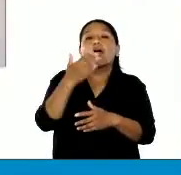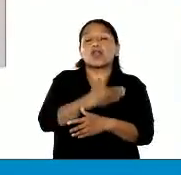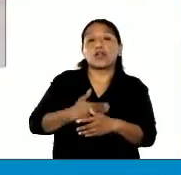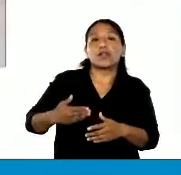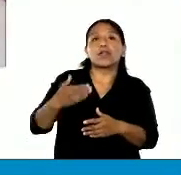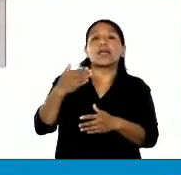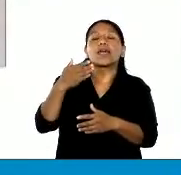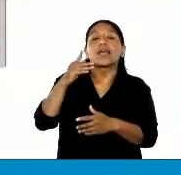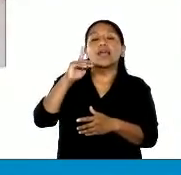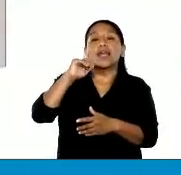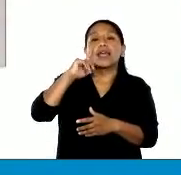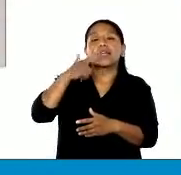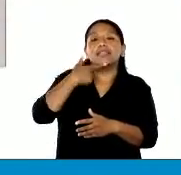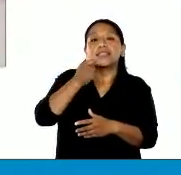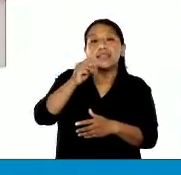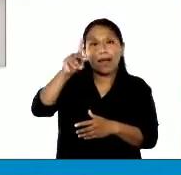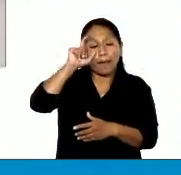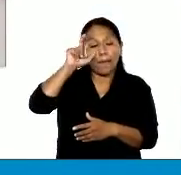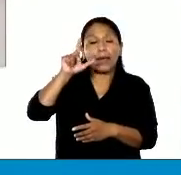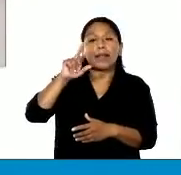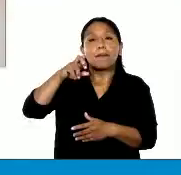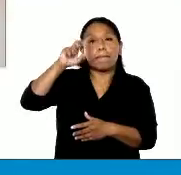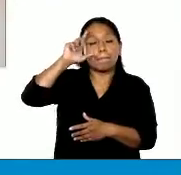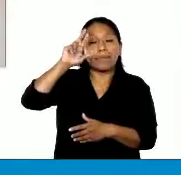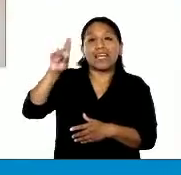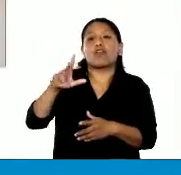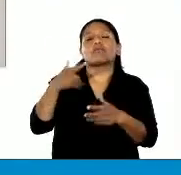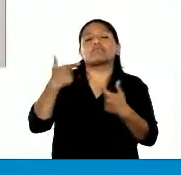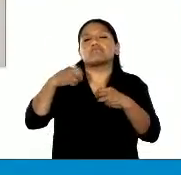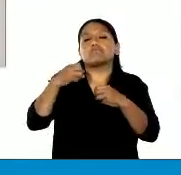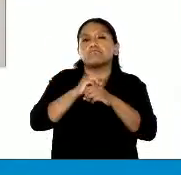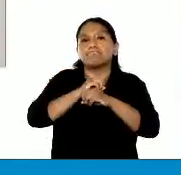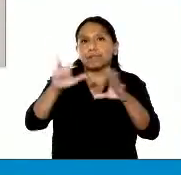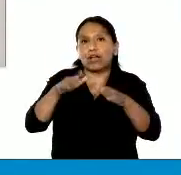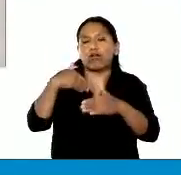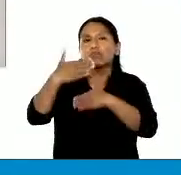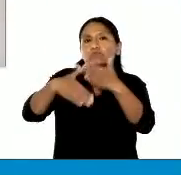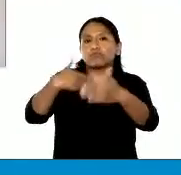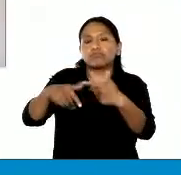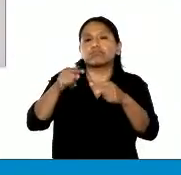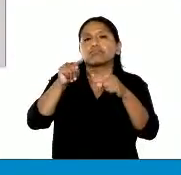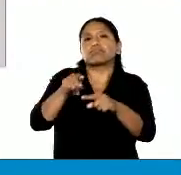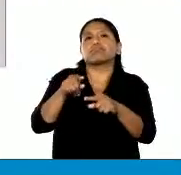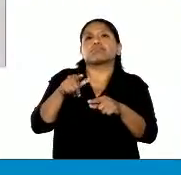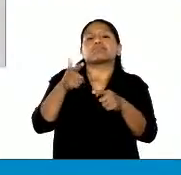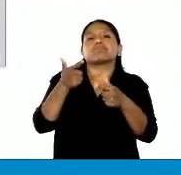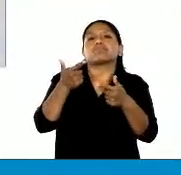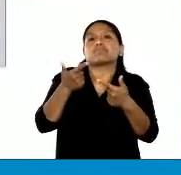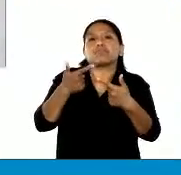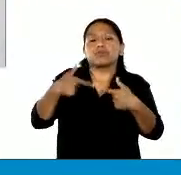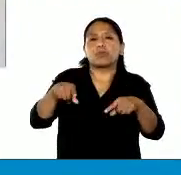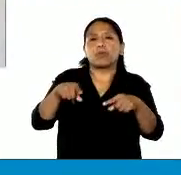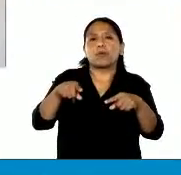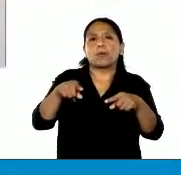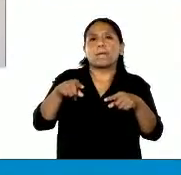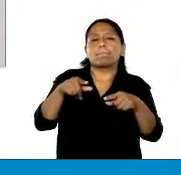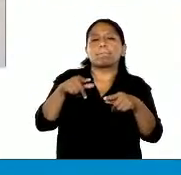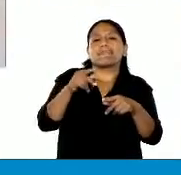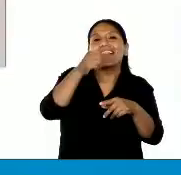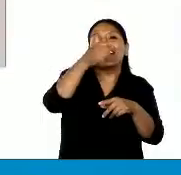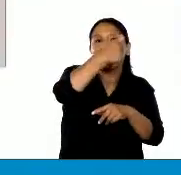se profundizó la persecución y la represión a los sectores de vanguardia por medio de las bandas paraestatales, como fue la